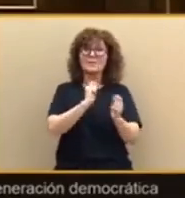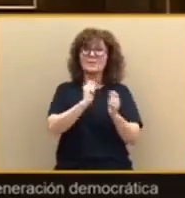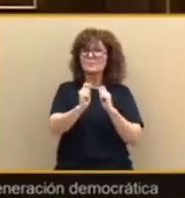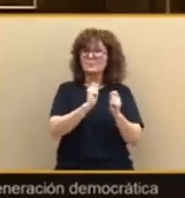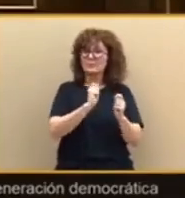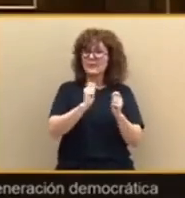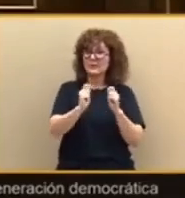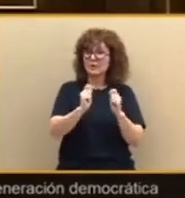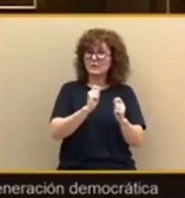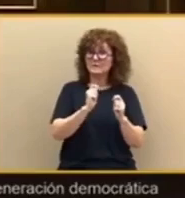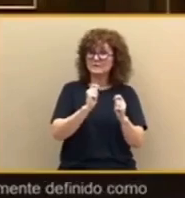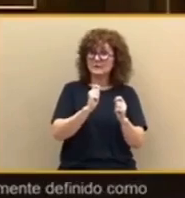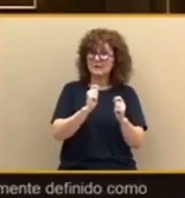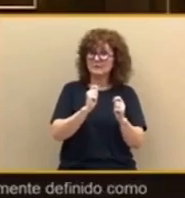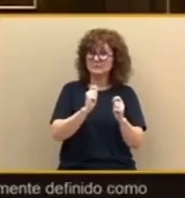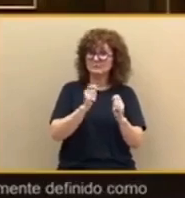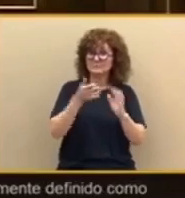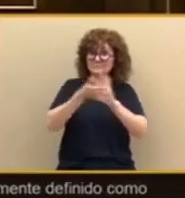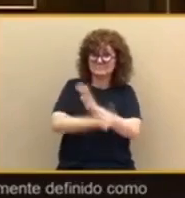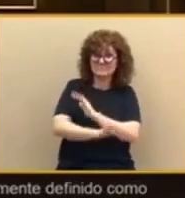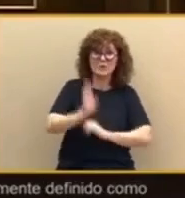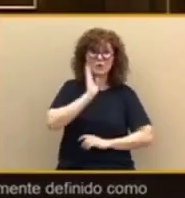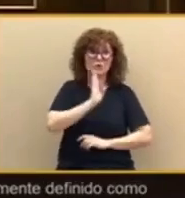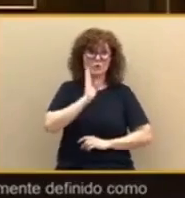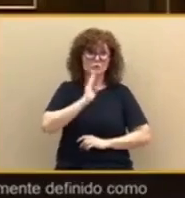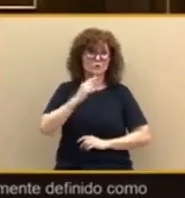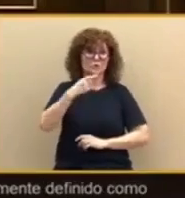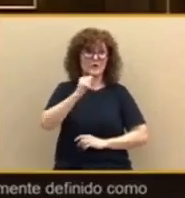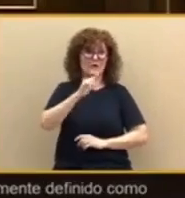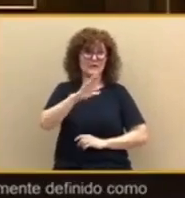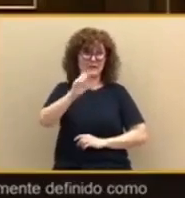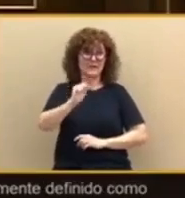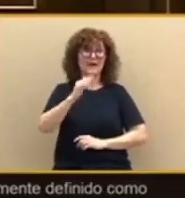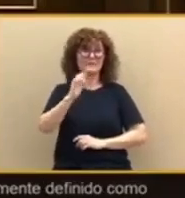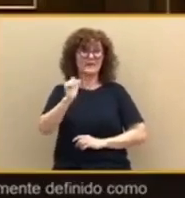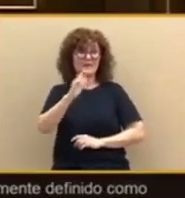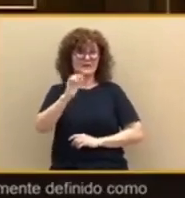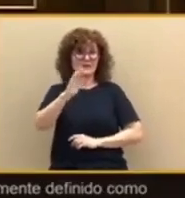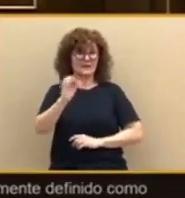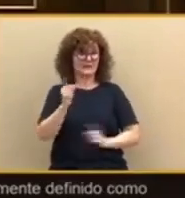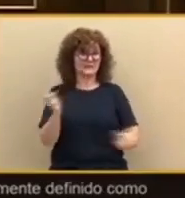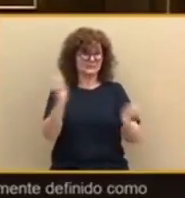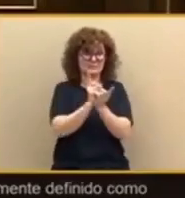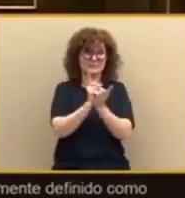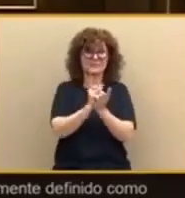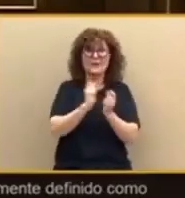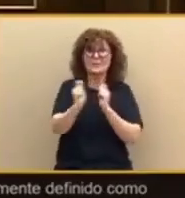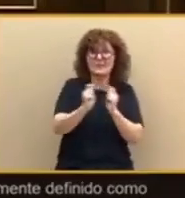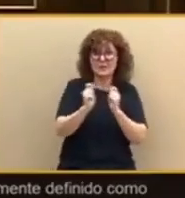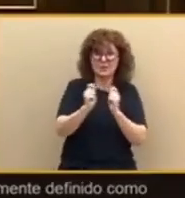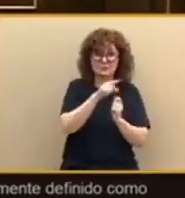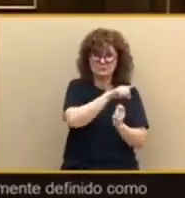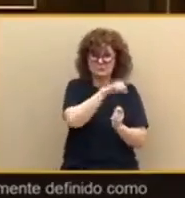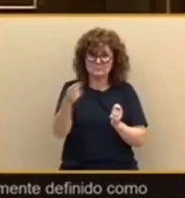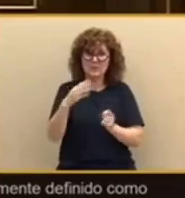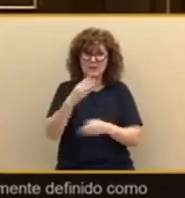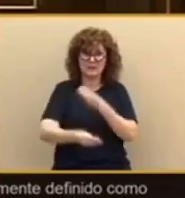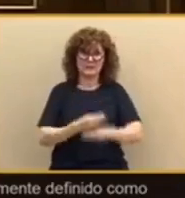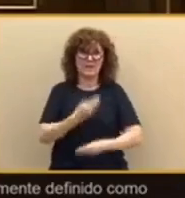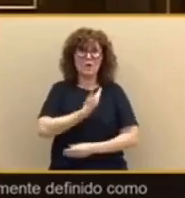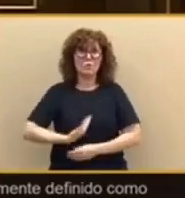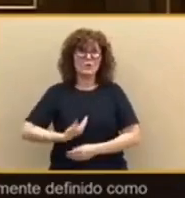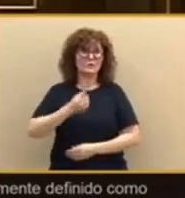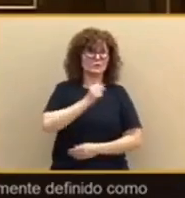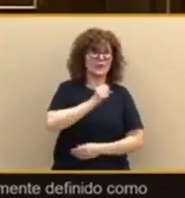la presidenta Armengol, yo creo que se equivoca, porque ahí está actuando como representante del Partido Socialista y no como presidenta del Congreso de